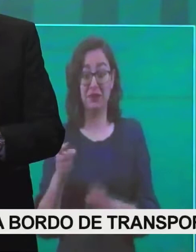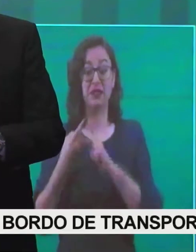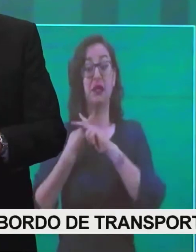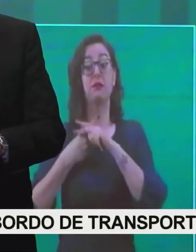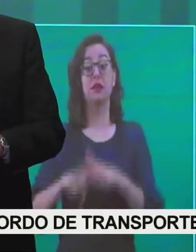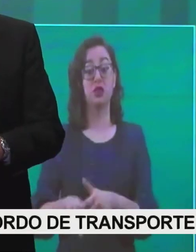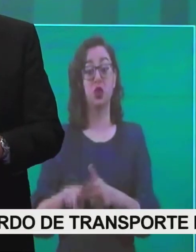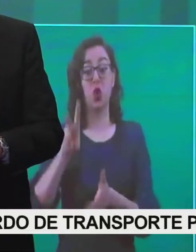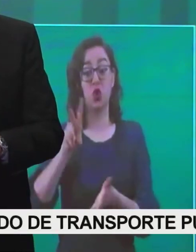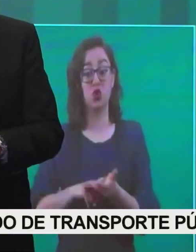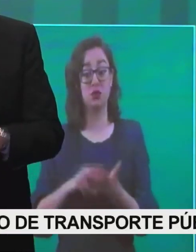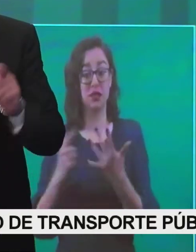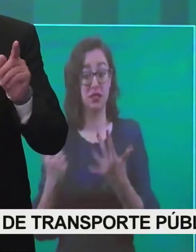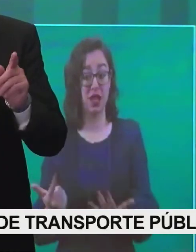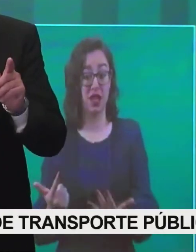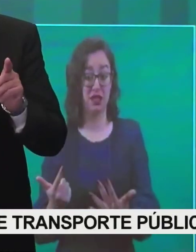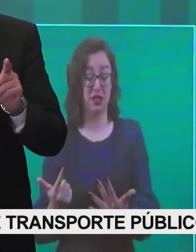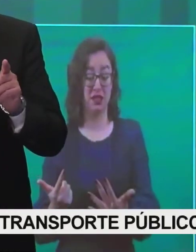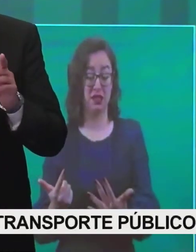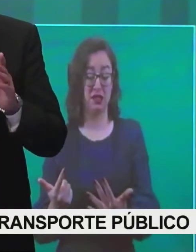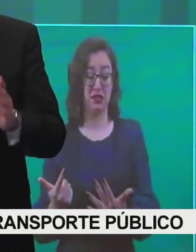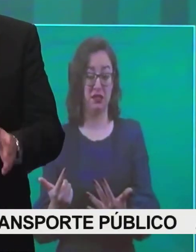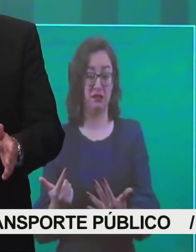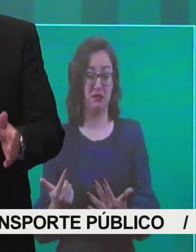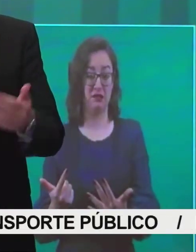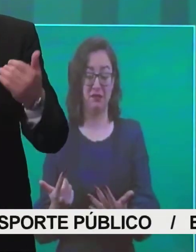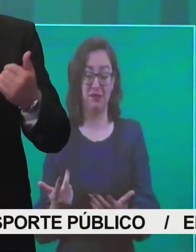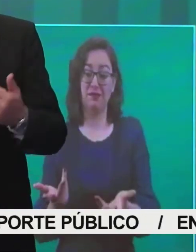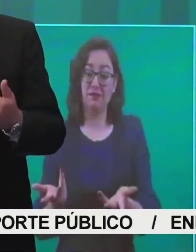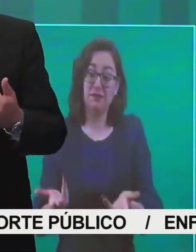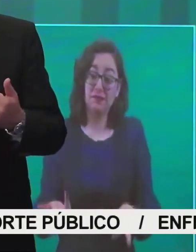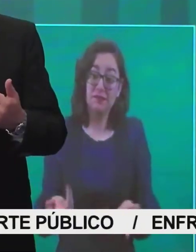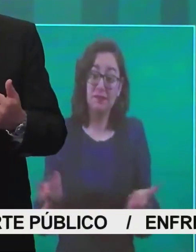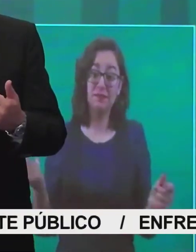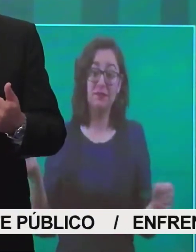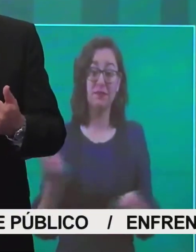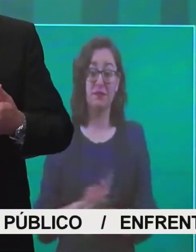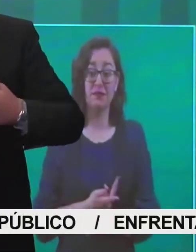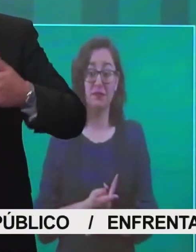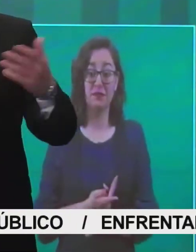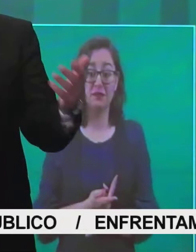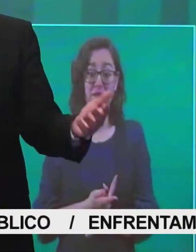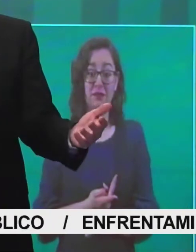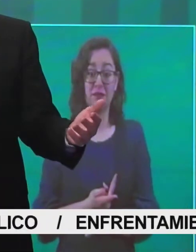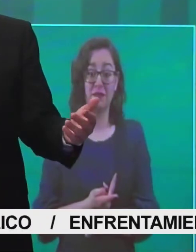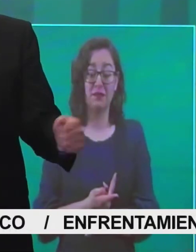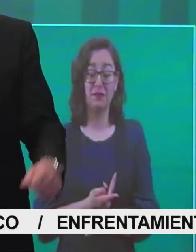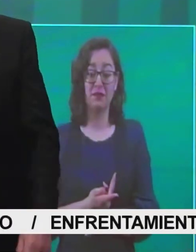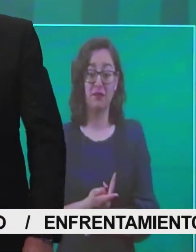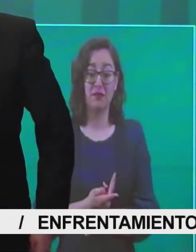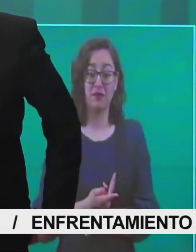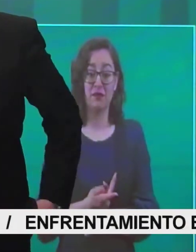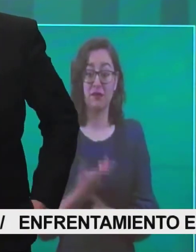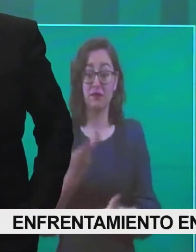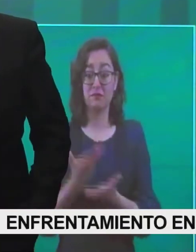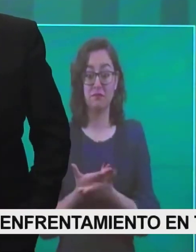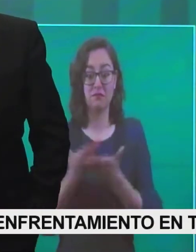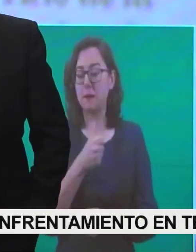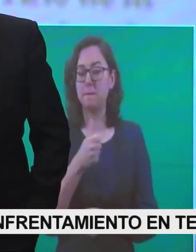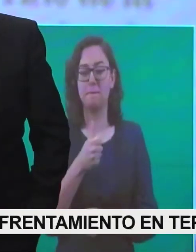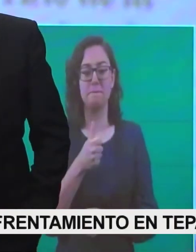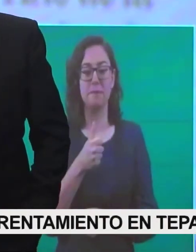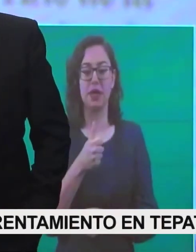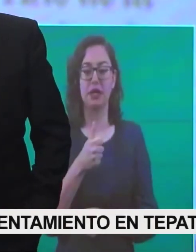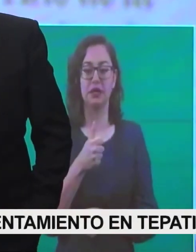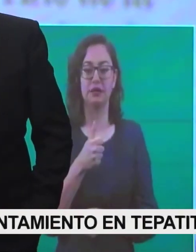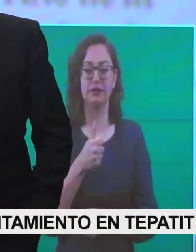nos conducen a ese escenario. Lo que debemos cuidar, ustedes y yo y todos, es que las cosas